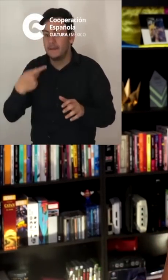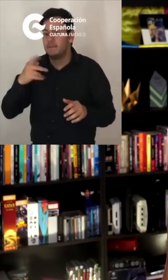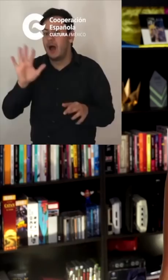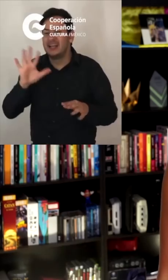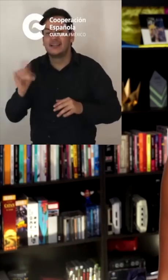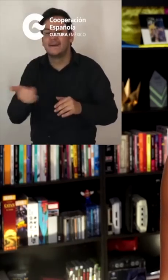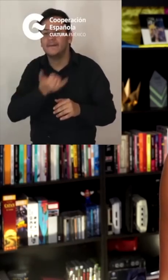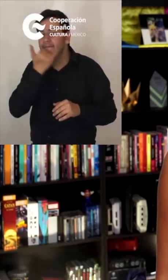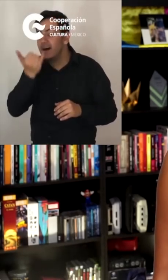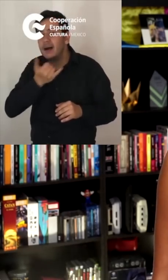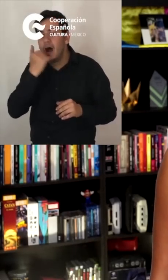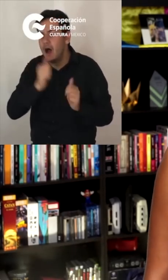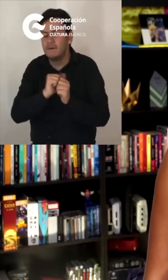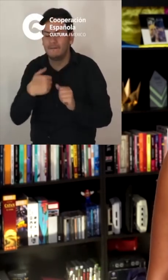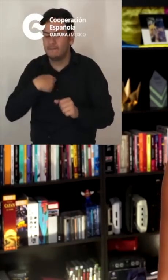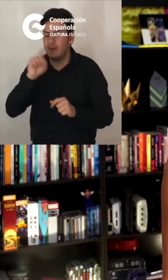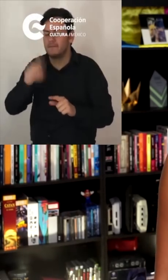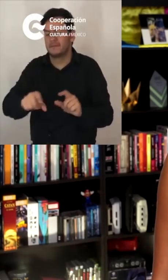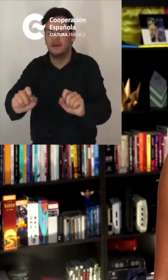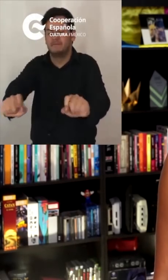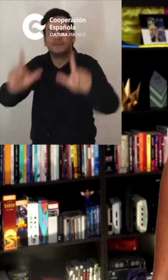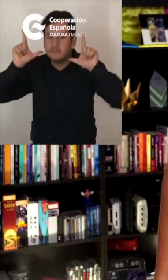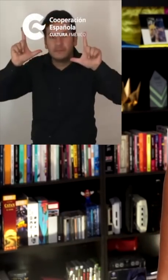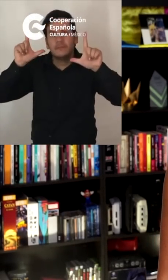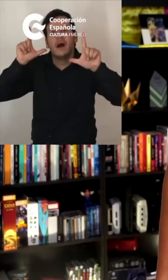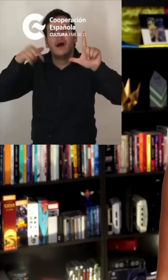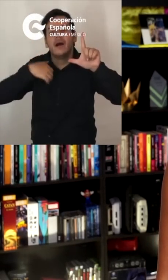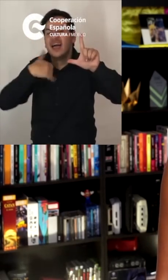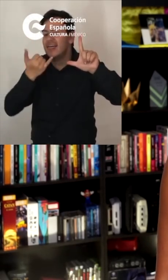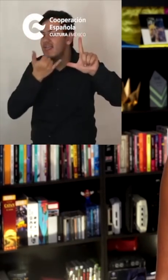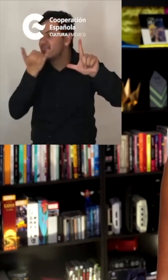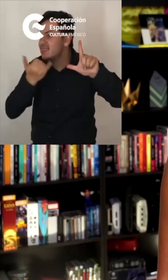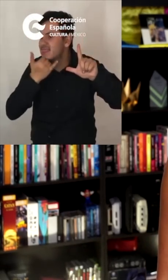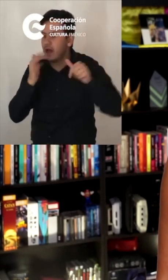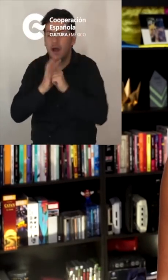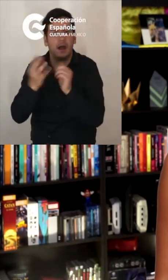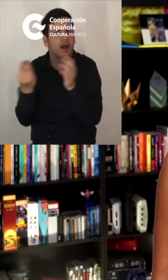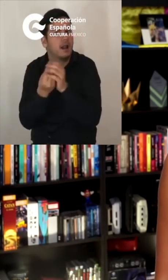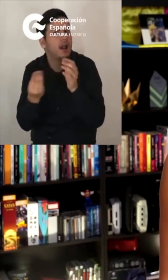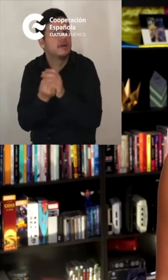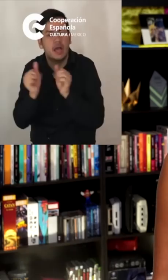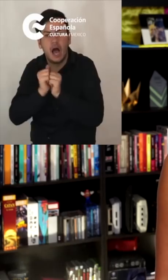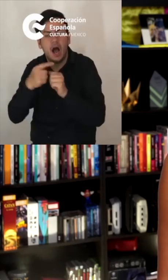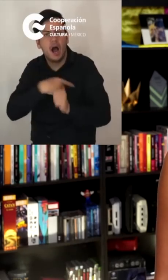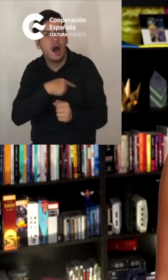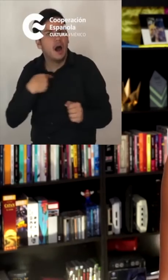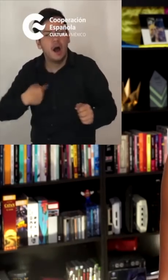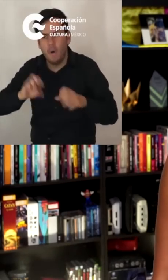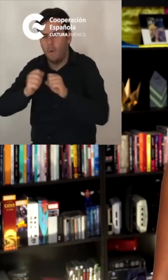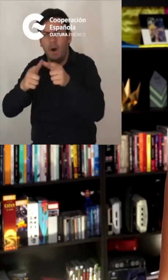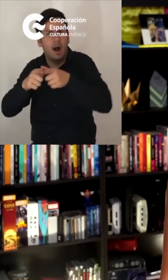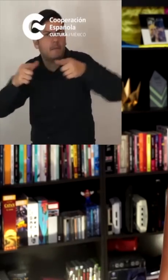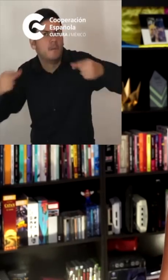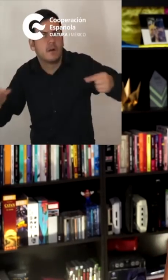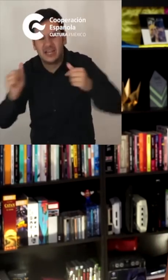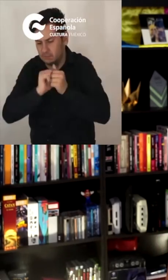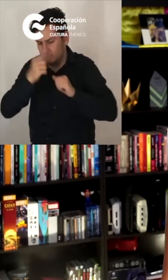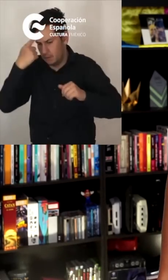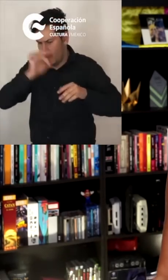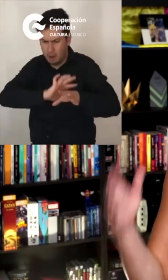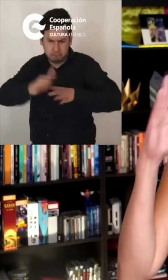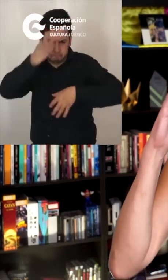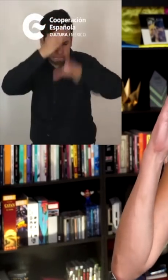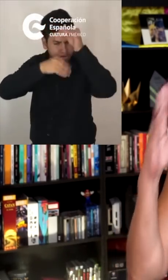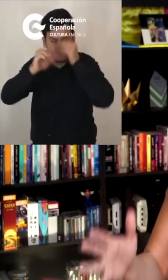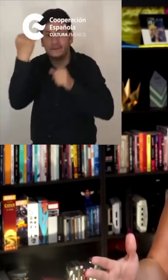había sido tan fácil abrir el enlace incorrecto y acabar accidentalmente en una clase de japonés para estudiantes inmigrantes quienes quieren llenar su tiempo de